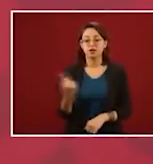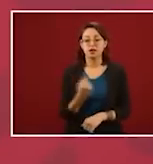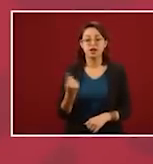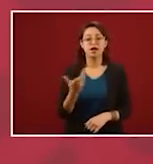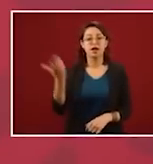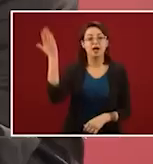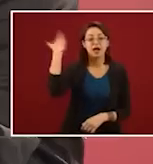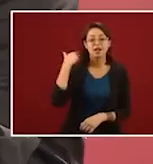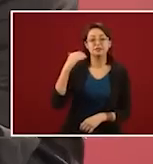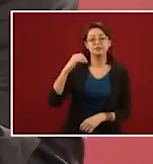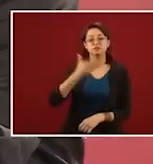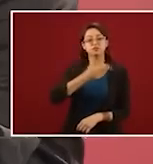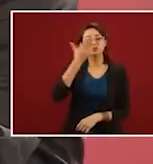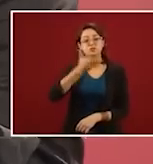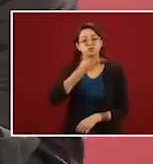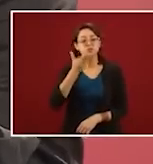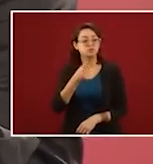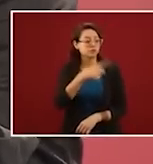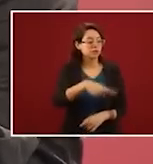la